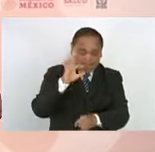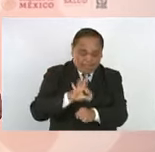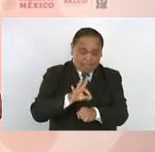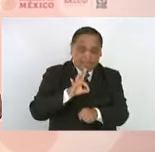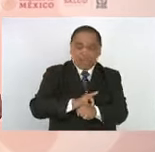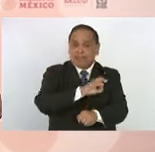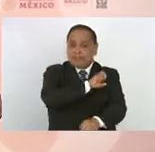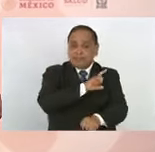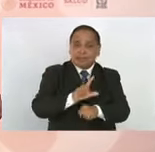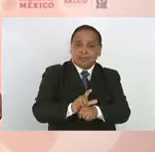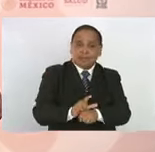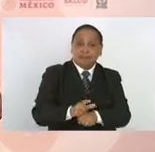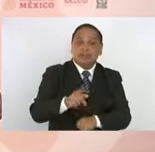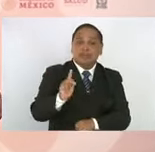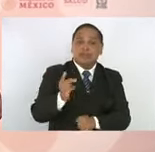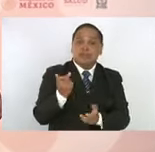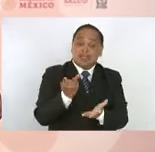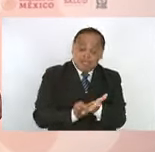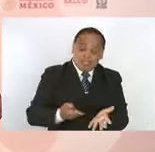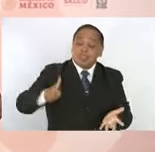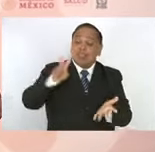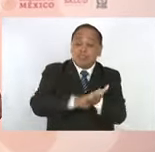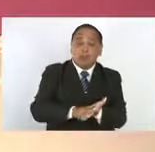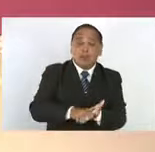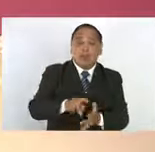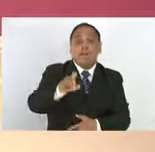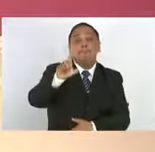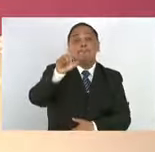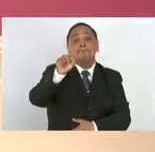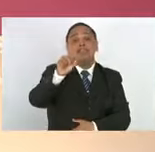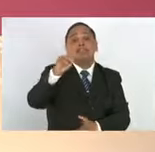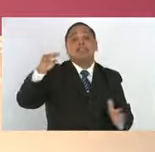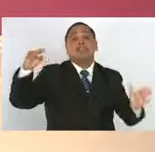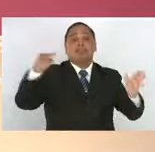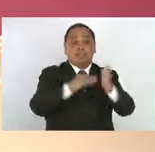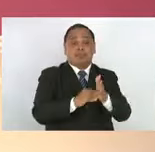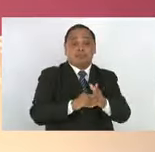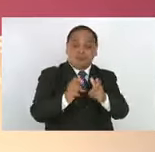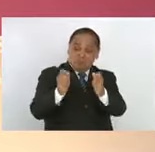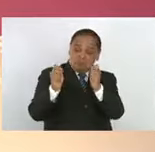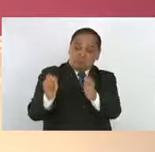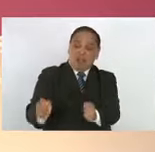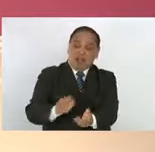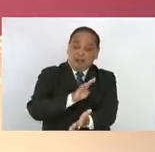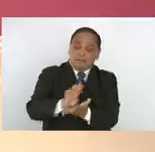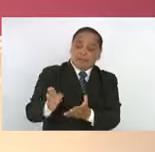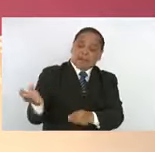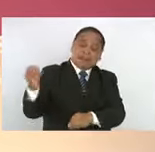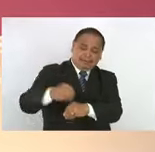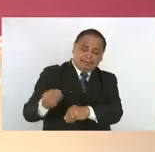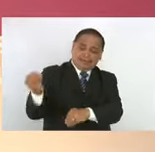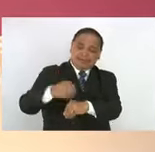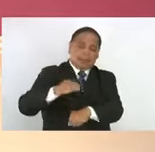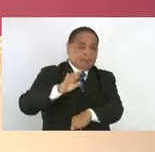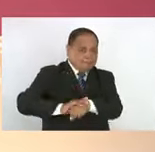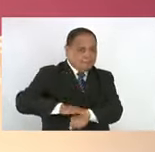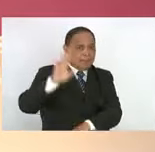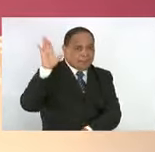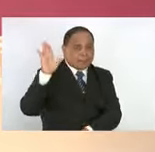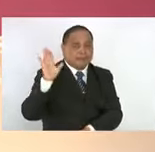son 20,000 y vamos a seguir aumentando,